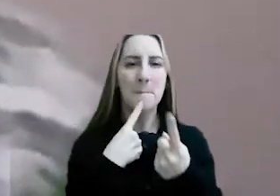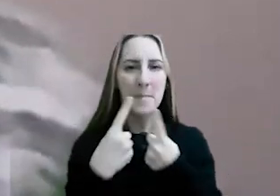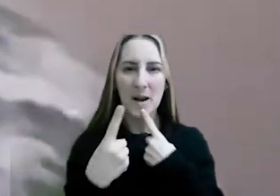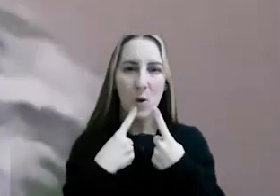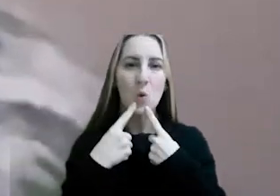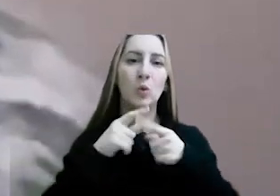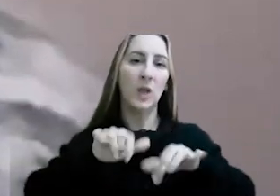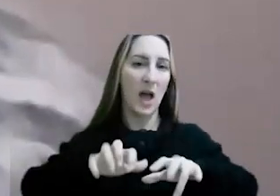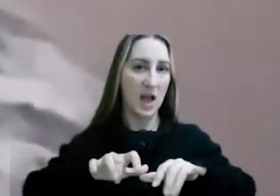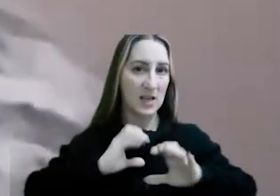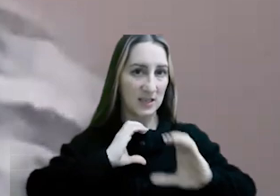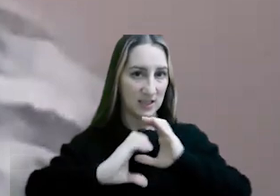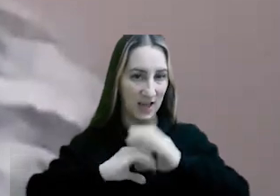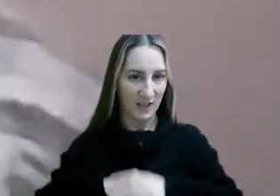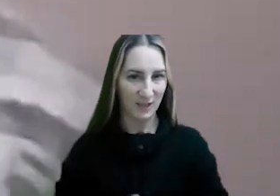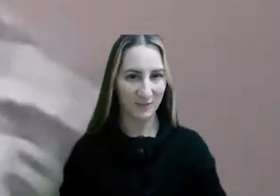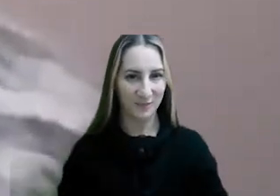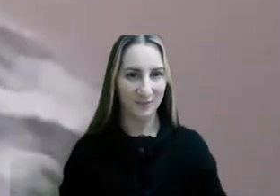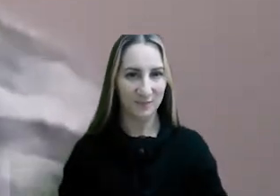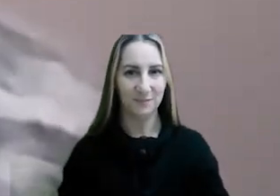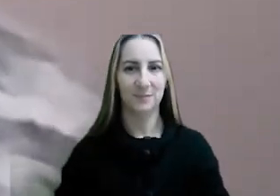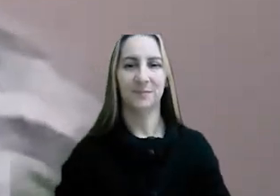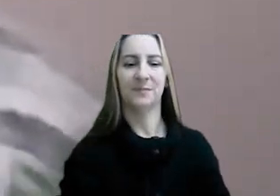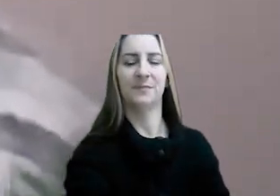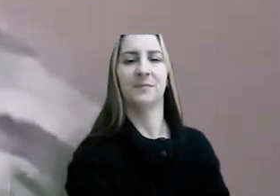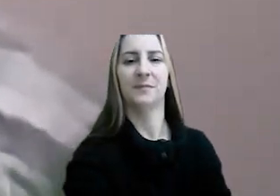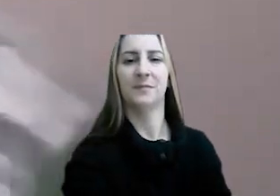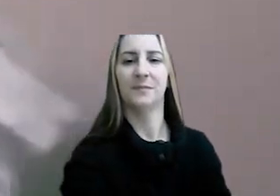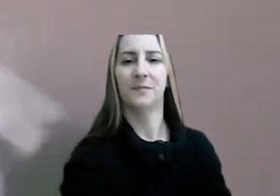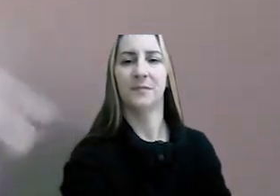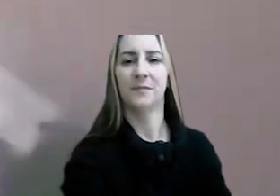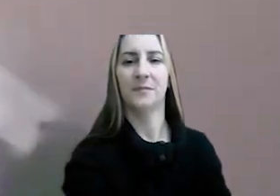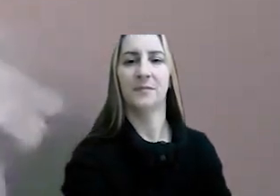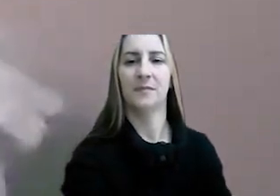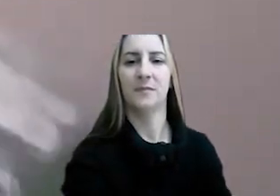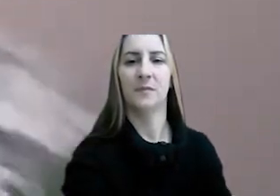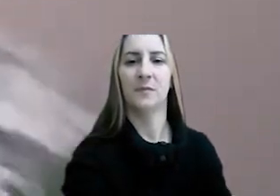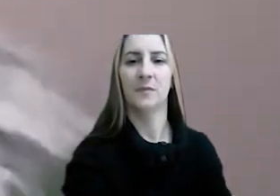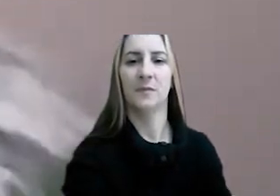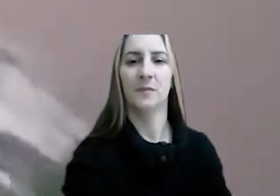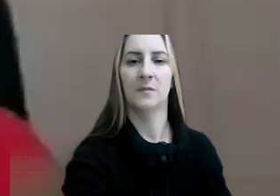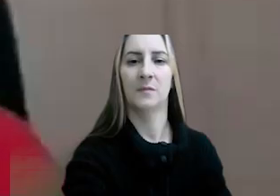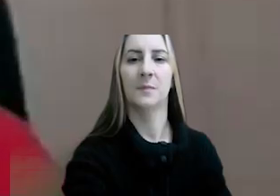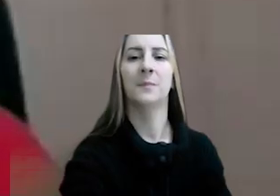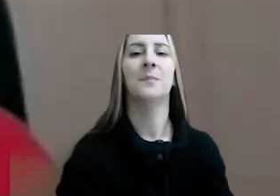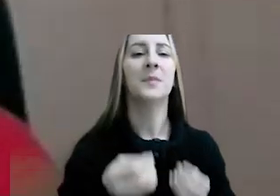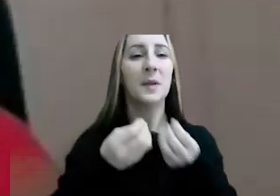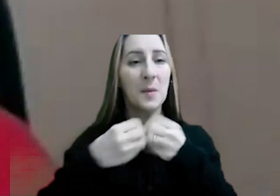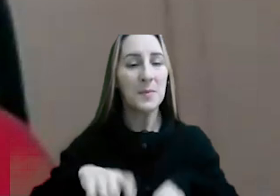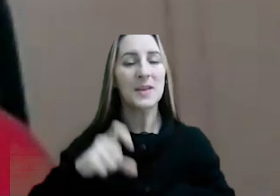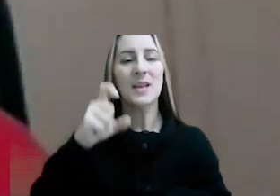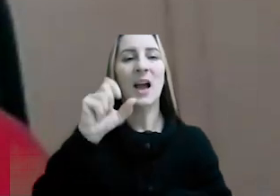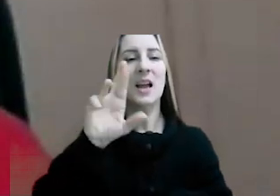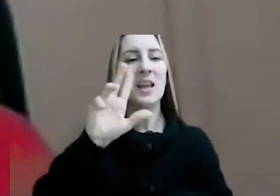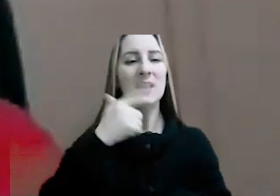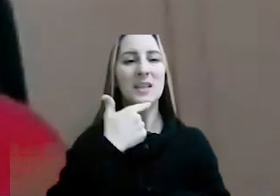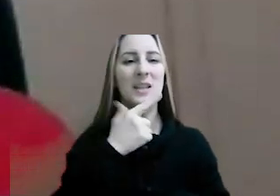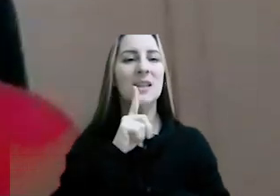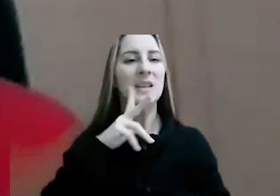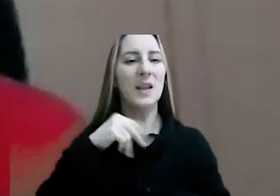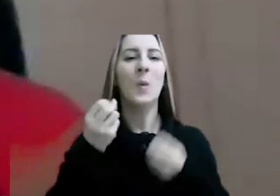chat. Así que, bueno, por mi parte le voy a pasar la palabra a Cristina. Muchas gracias, muy buenas tardes a